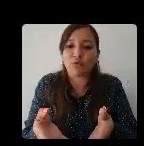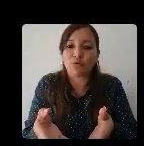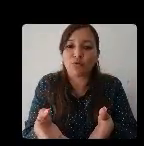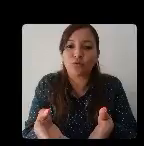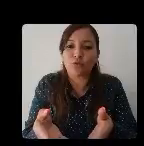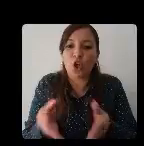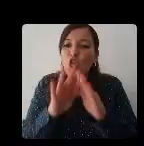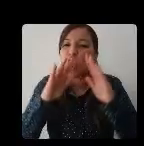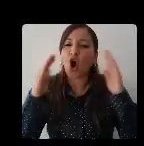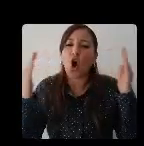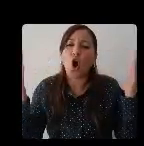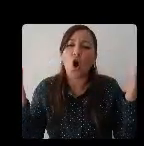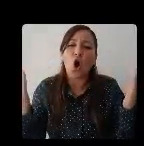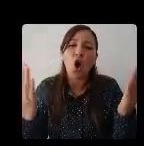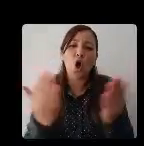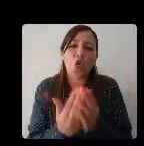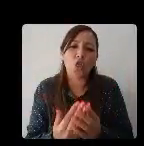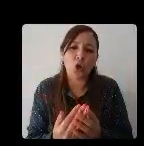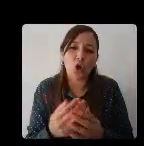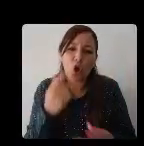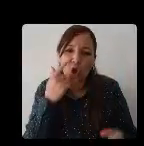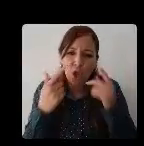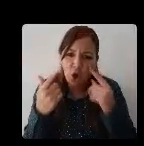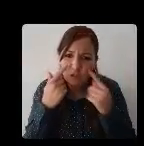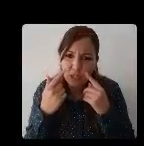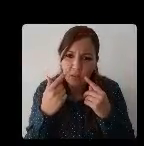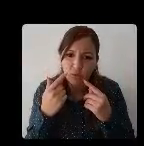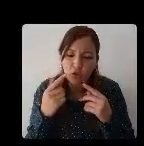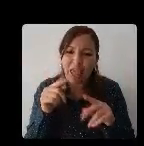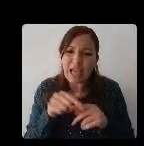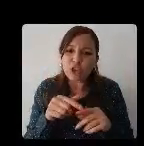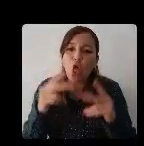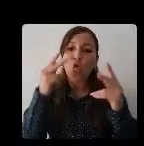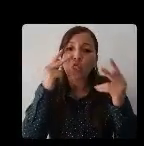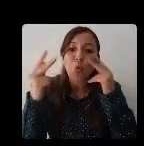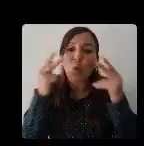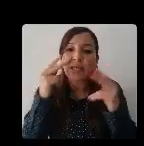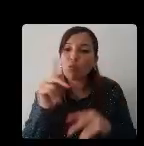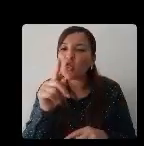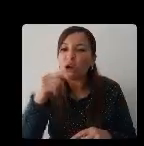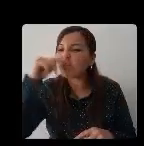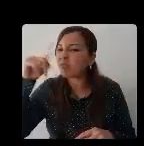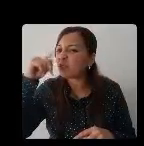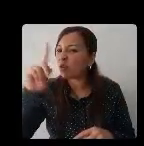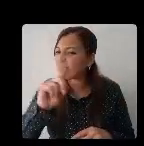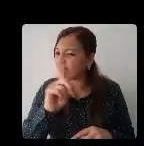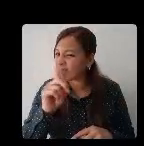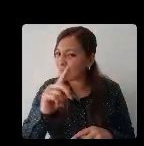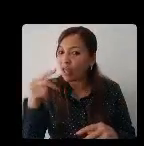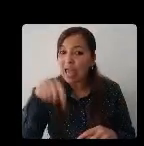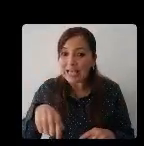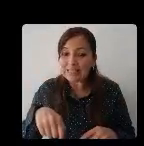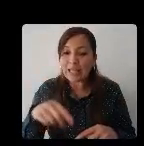categoría, un turismo pituco, vamos a decir, un turismo que es TC, ¿no? Turismo comunitario, como la comunidad ve a la comunidad cómo vive,